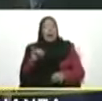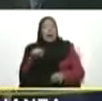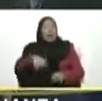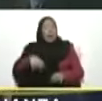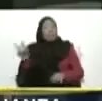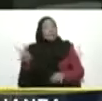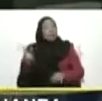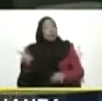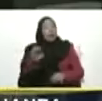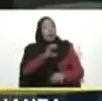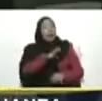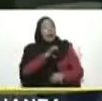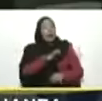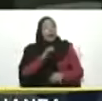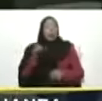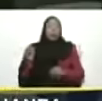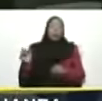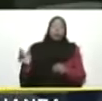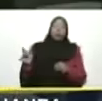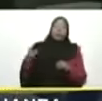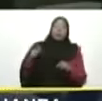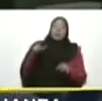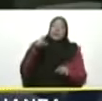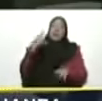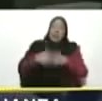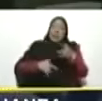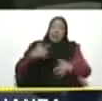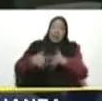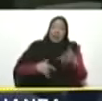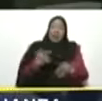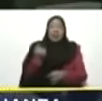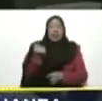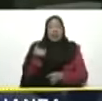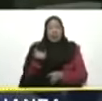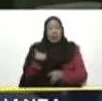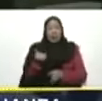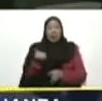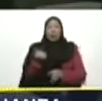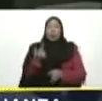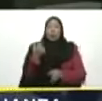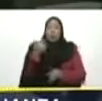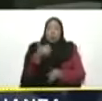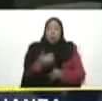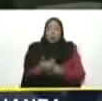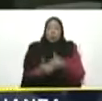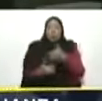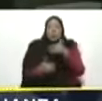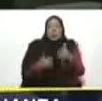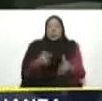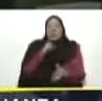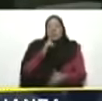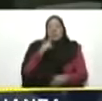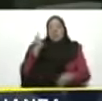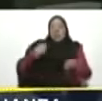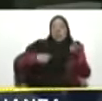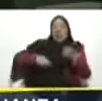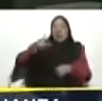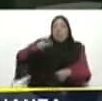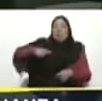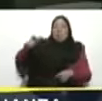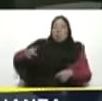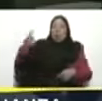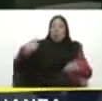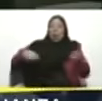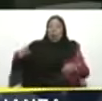marzo son lentos en la actividad económica. Después agarra ritmo, pero el